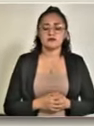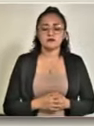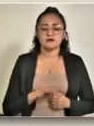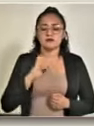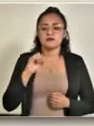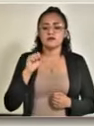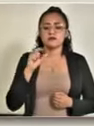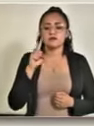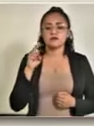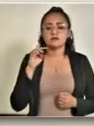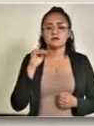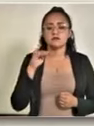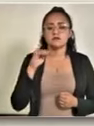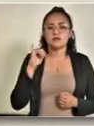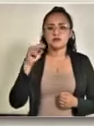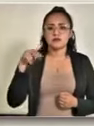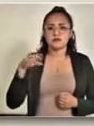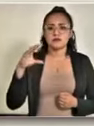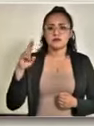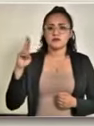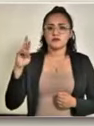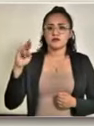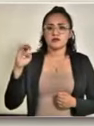Yasmín Curiel, intolerancia.